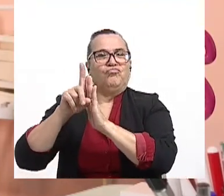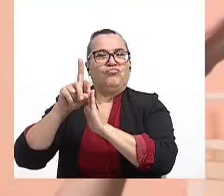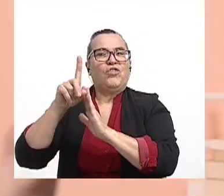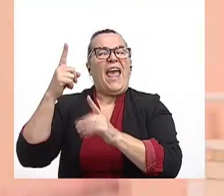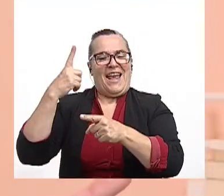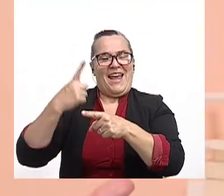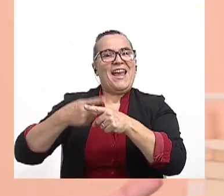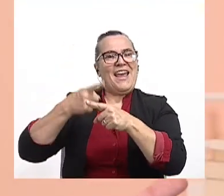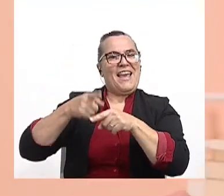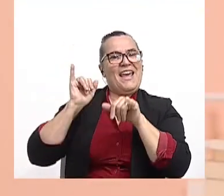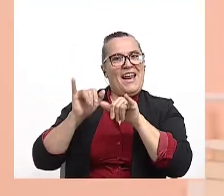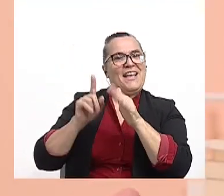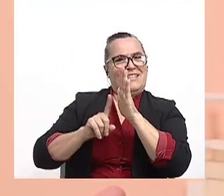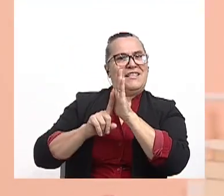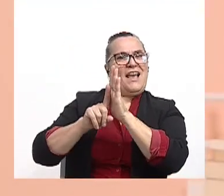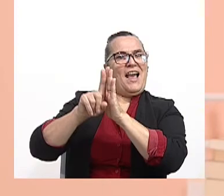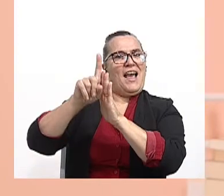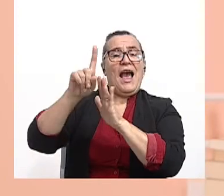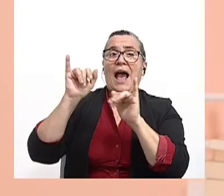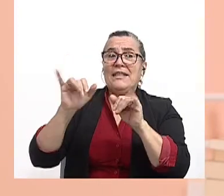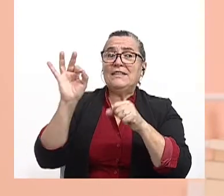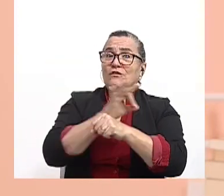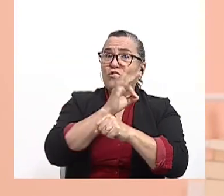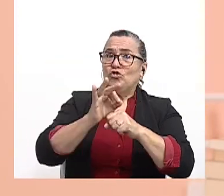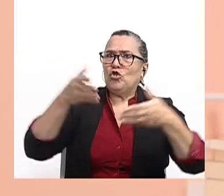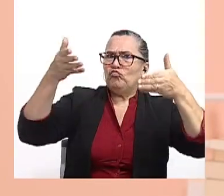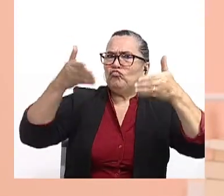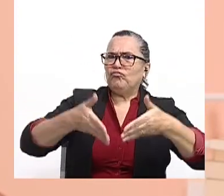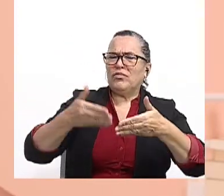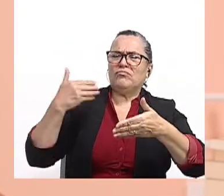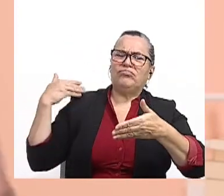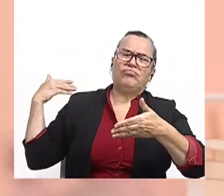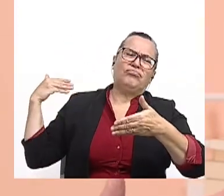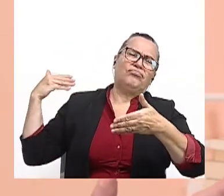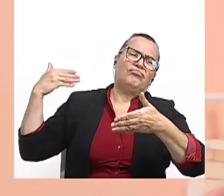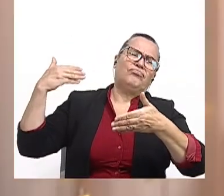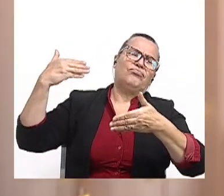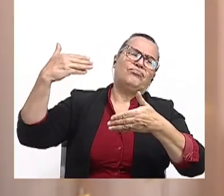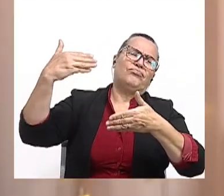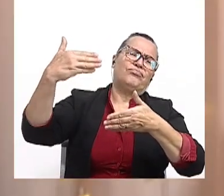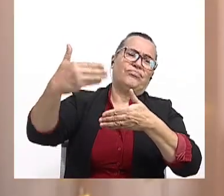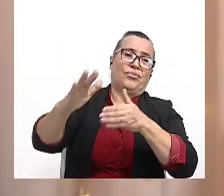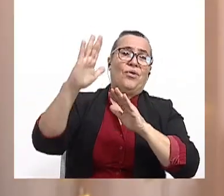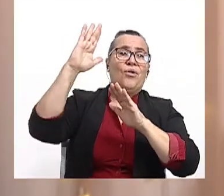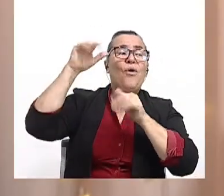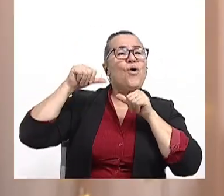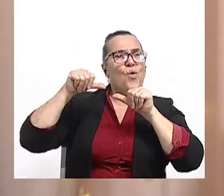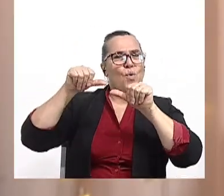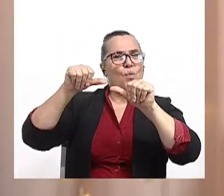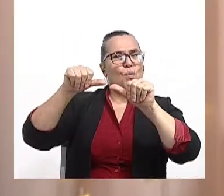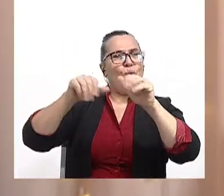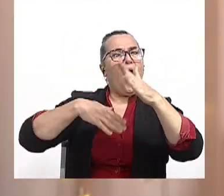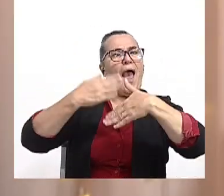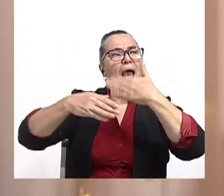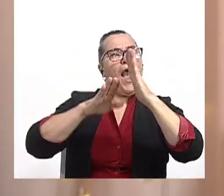Grecia. Así que las funciones han estado presentes durante generaciones y continúan